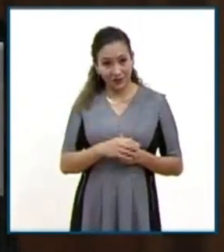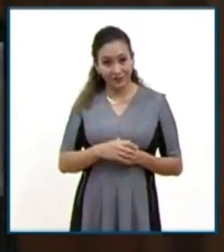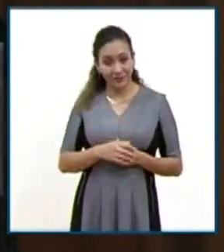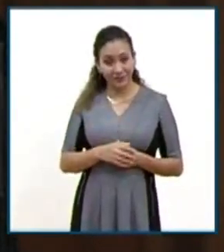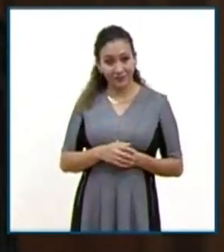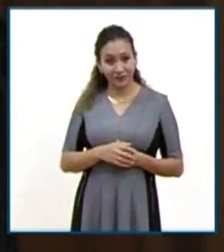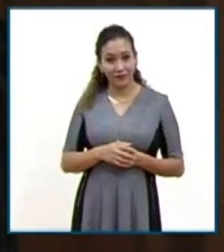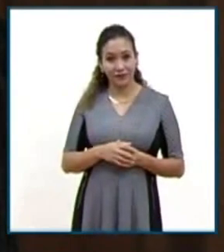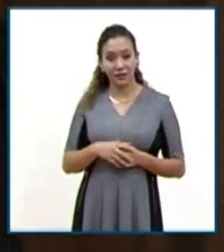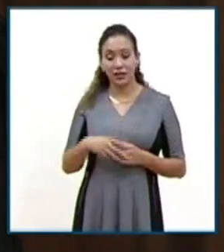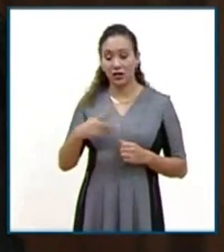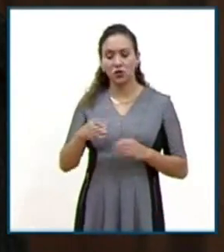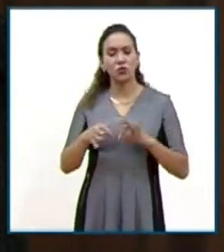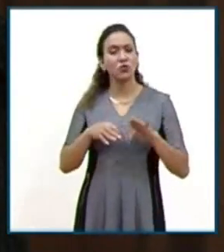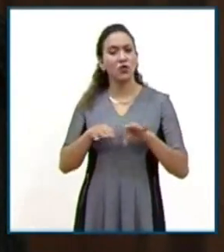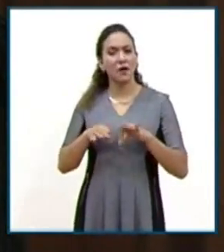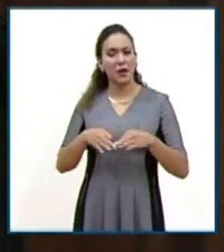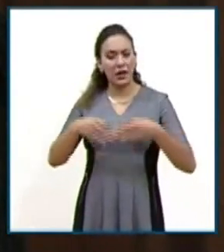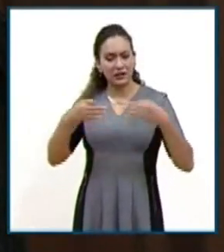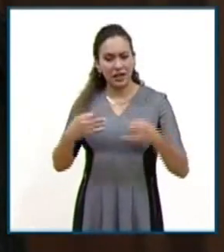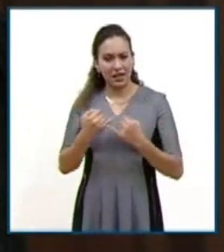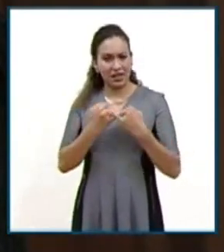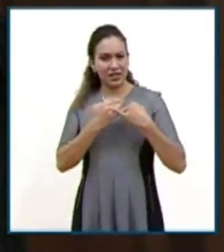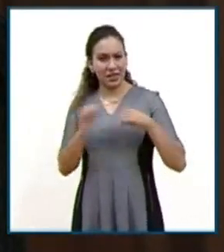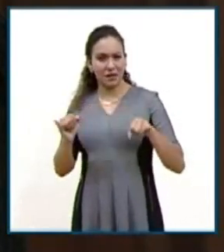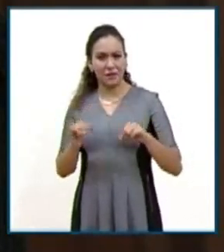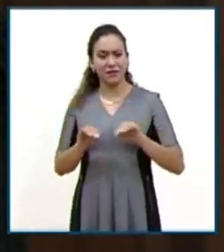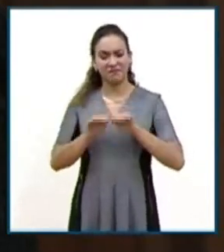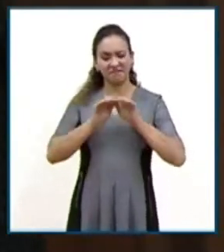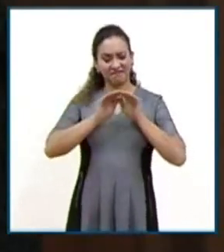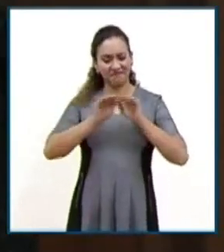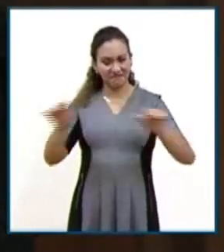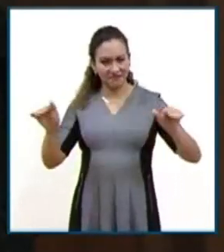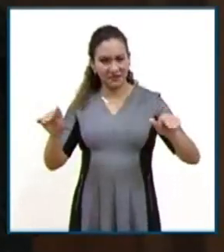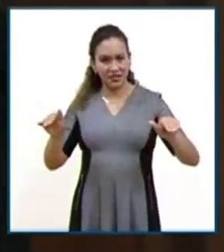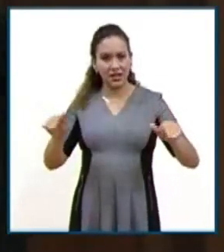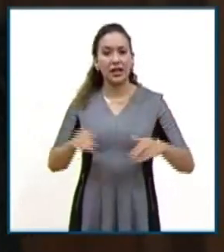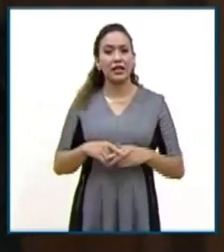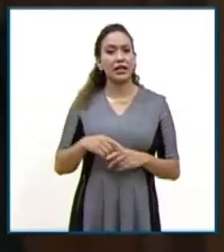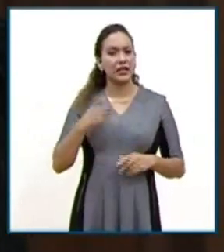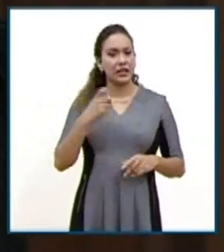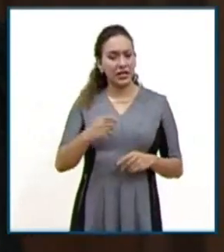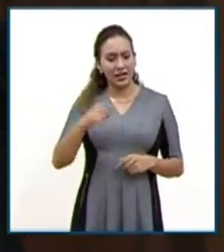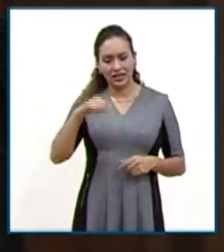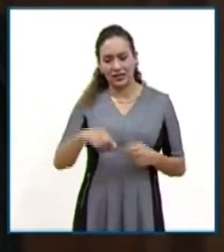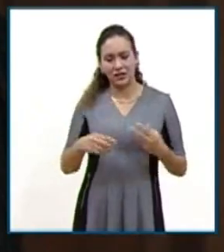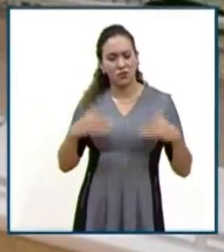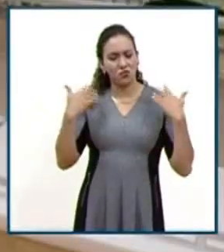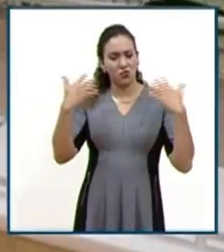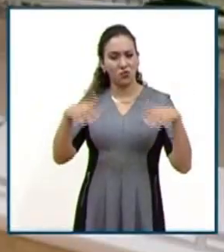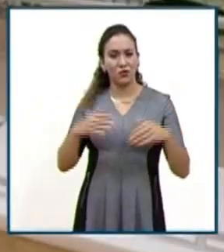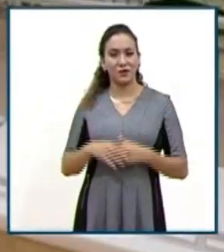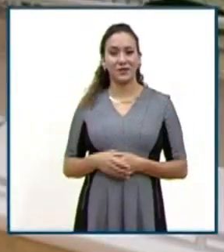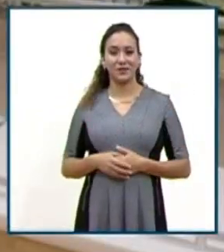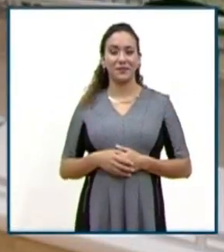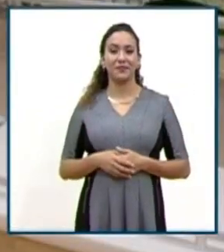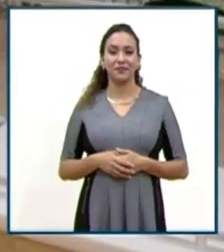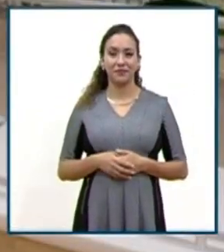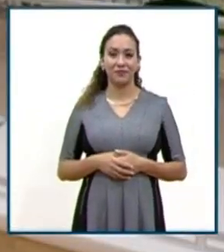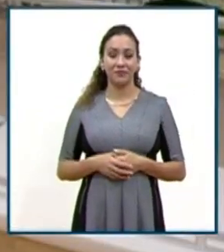La investigación vanguardista de una tradición jurídica mexicana que ahora